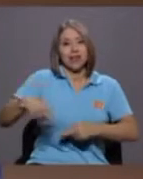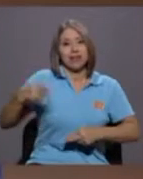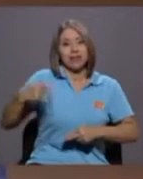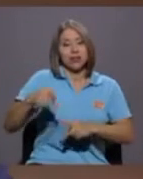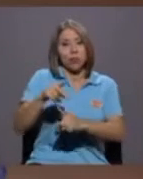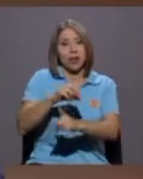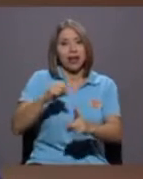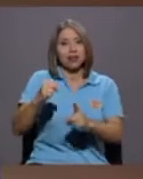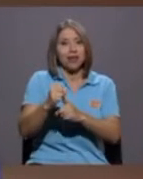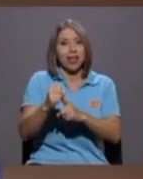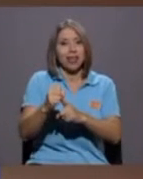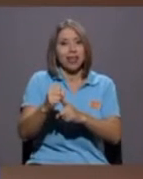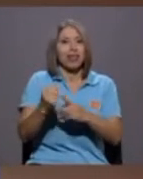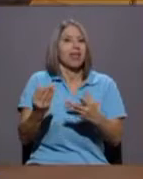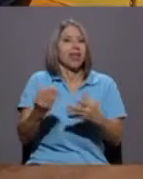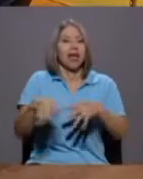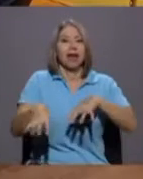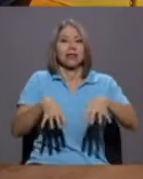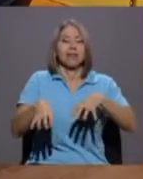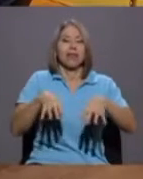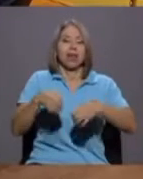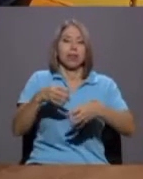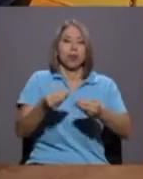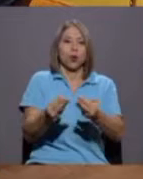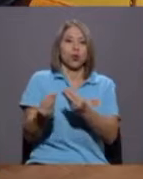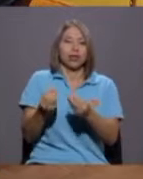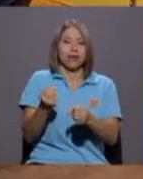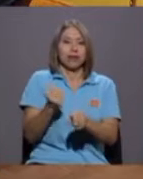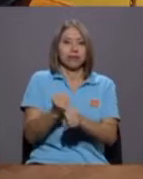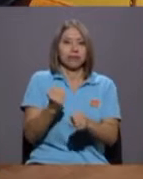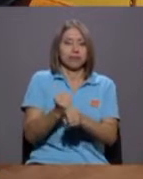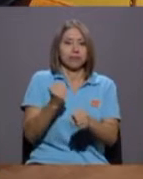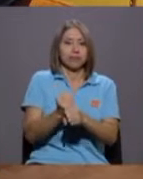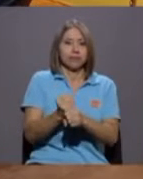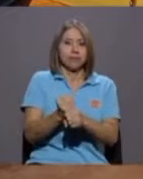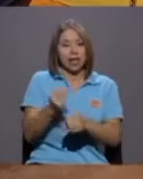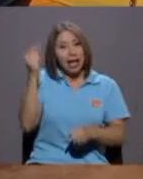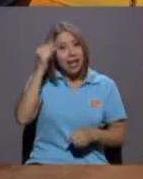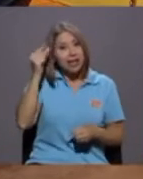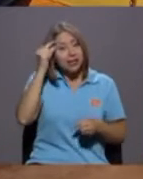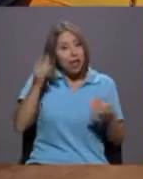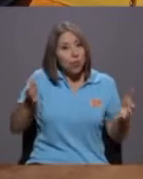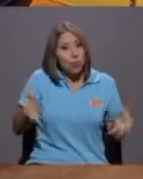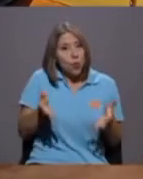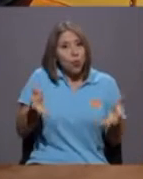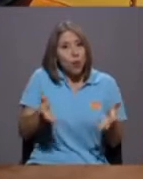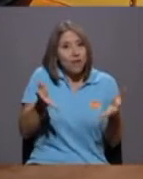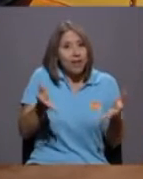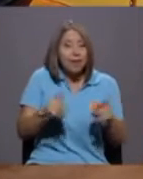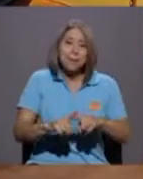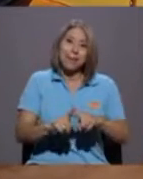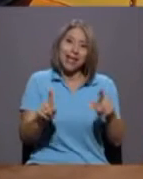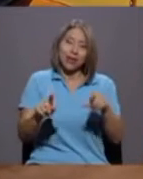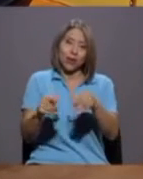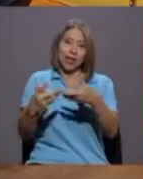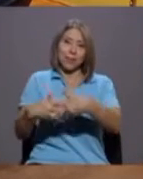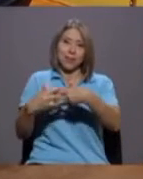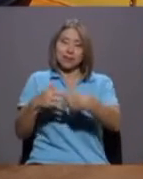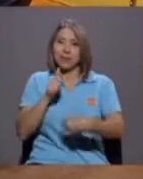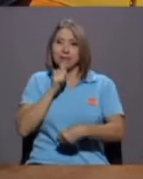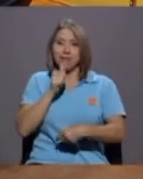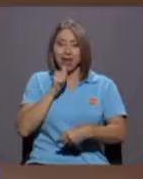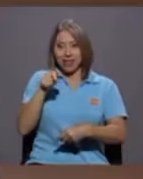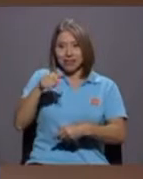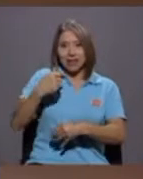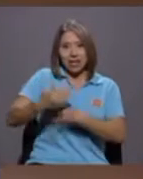sociedad es la actividad productiva. Y si bien el Estado promueve, es el sector privado de nuestro país el que desarrolla la actividad